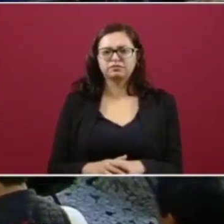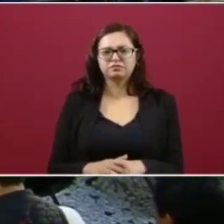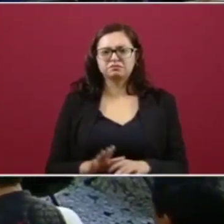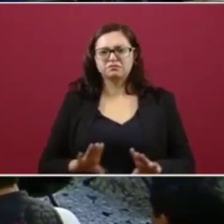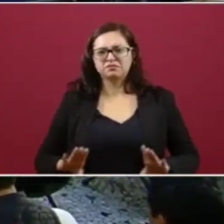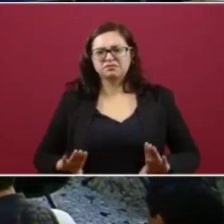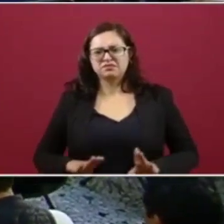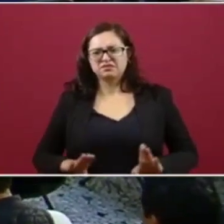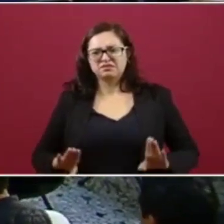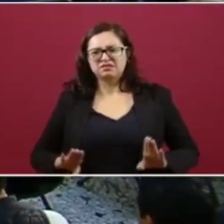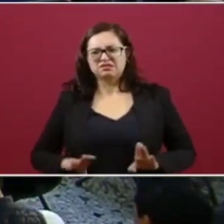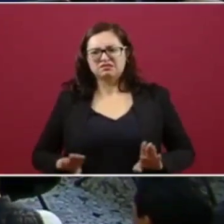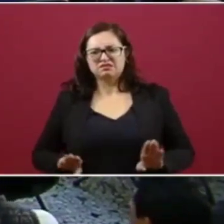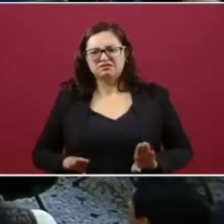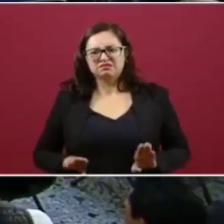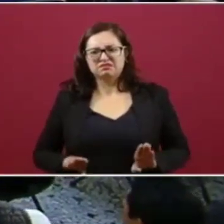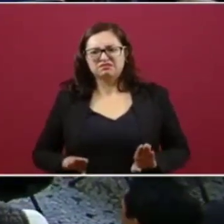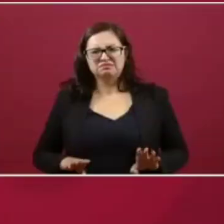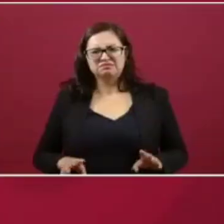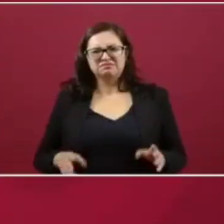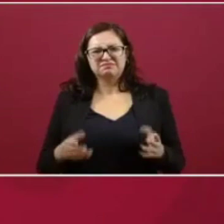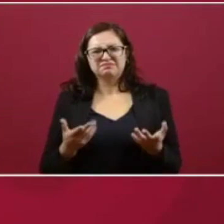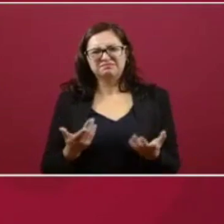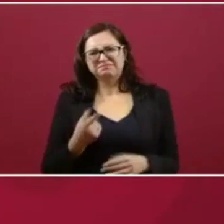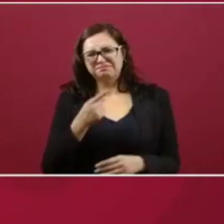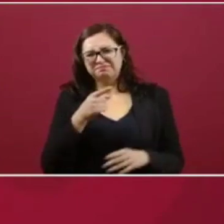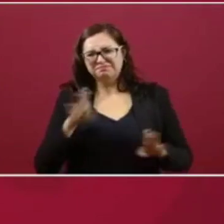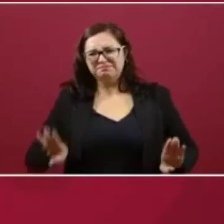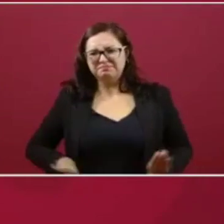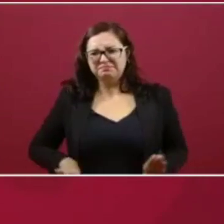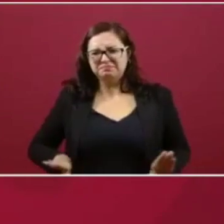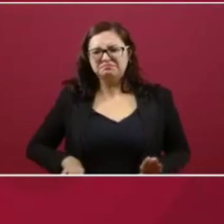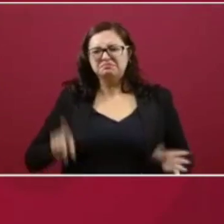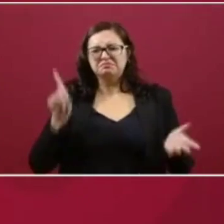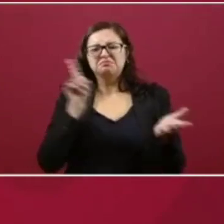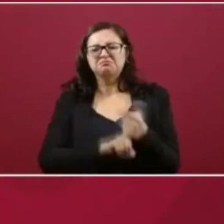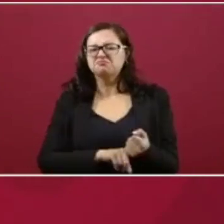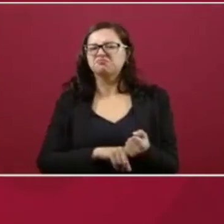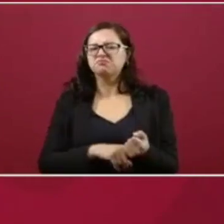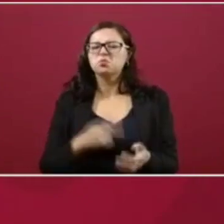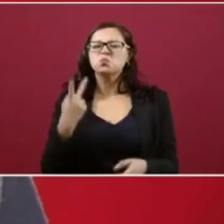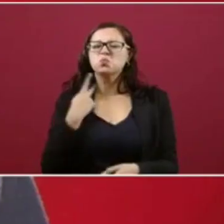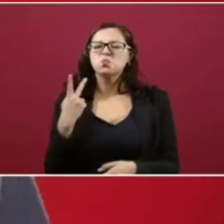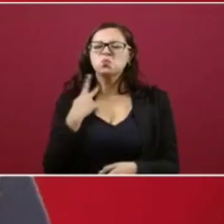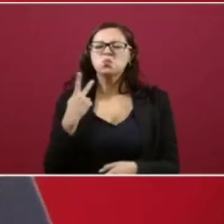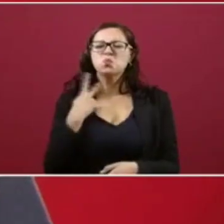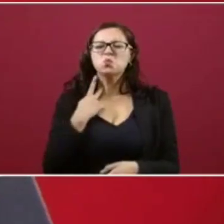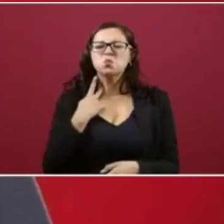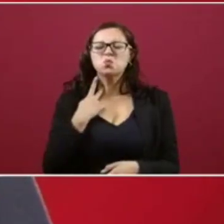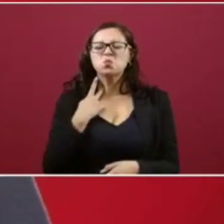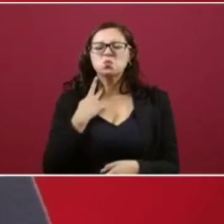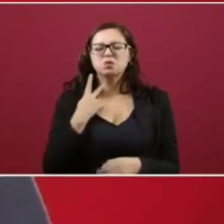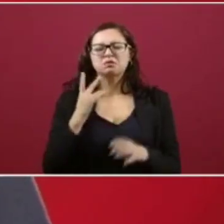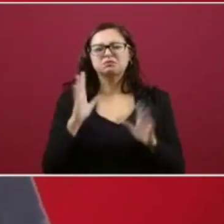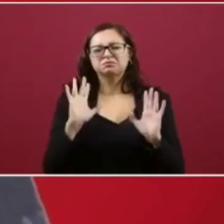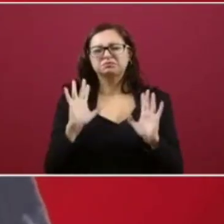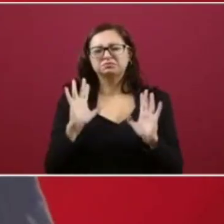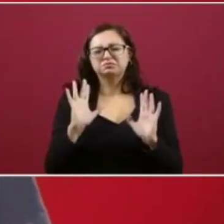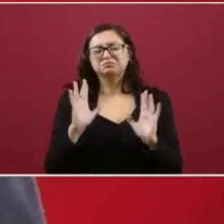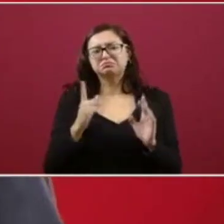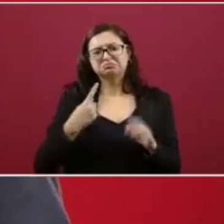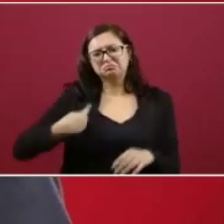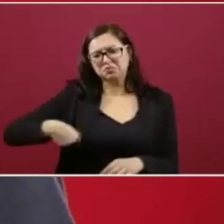actitud, considero que se trata de una actitud política. Nosotros tenemos diferencias con el